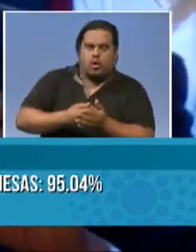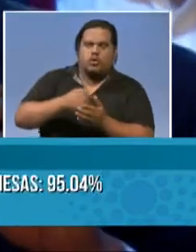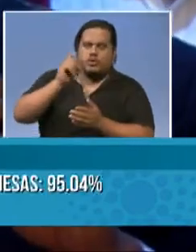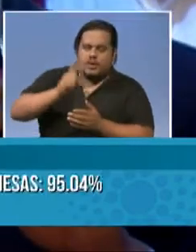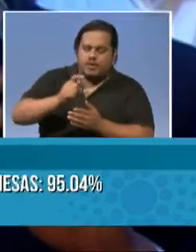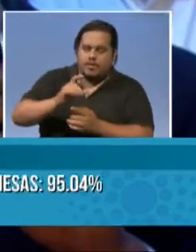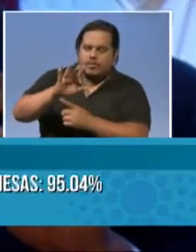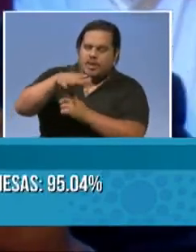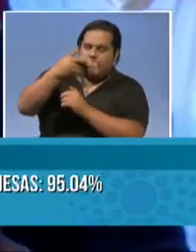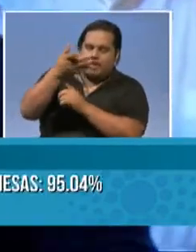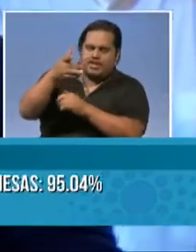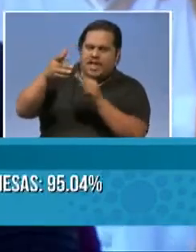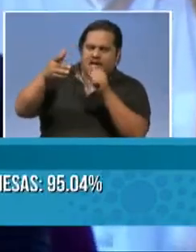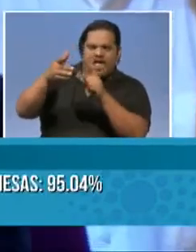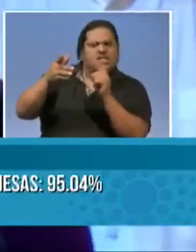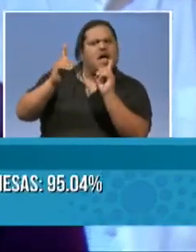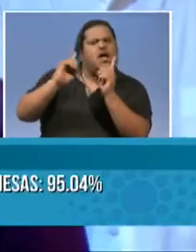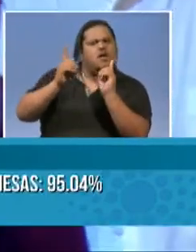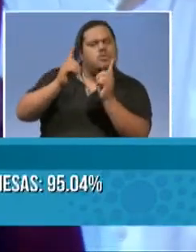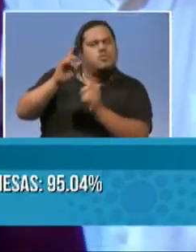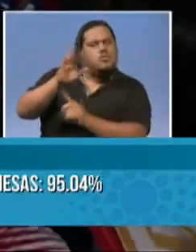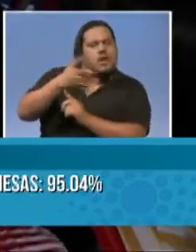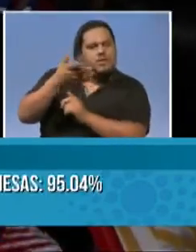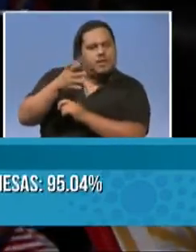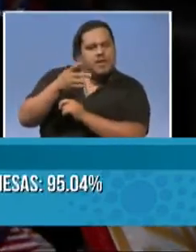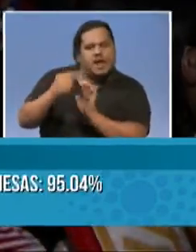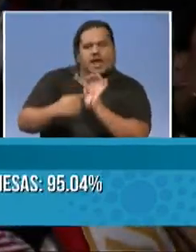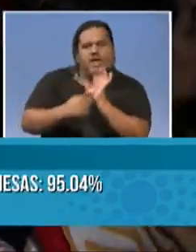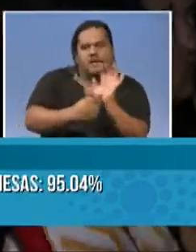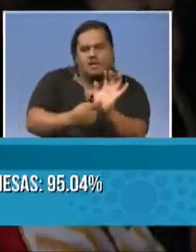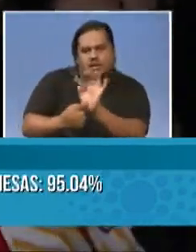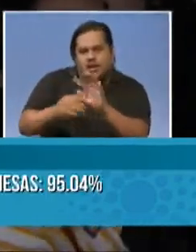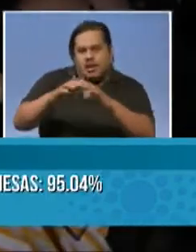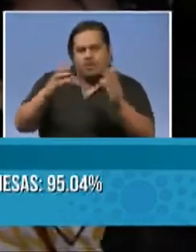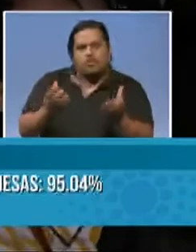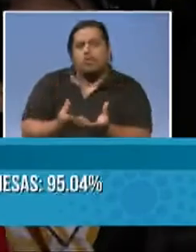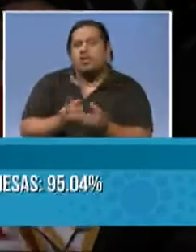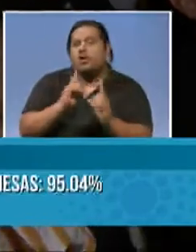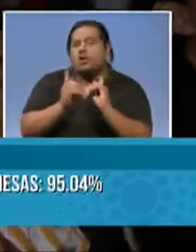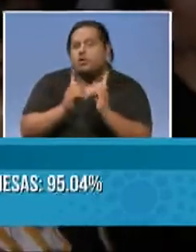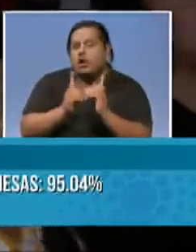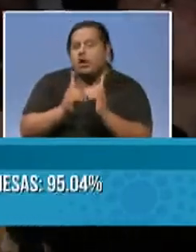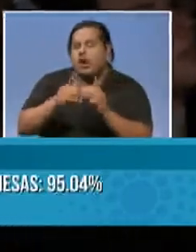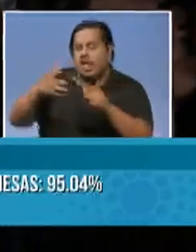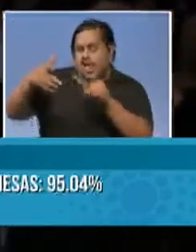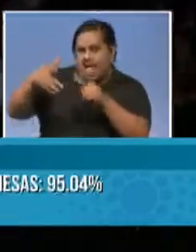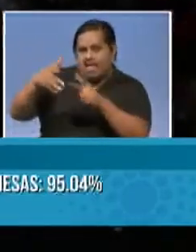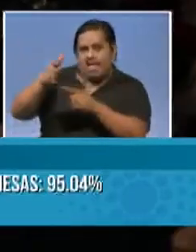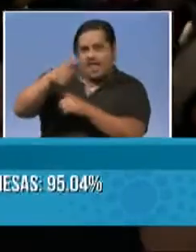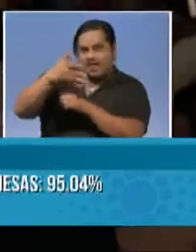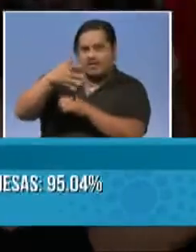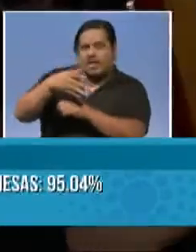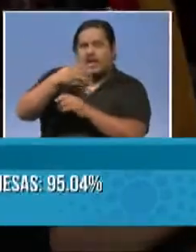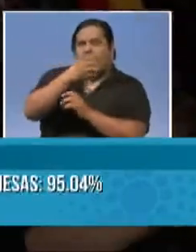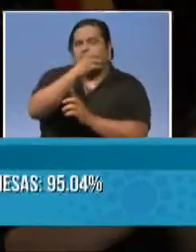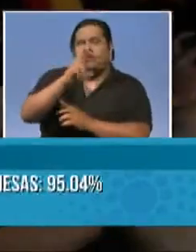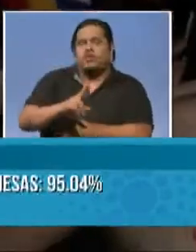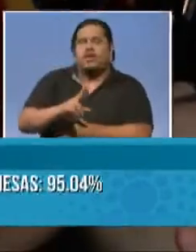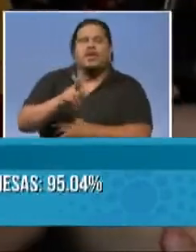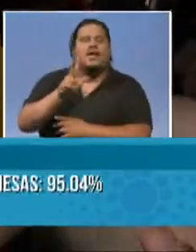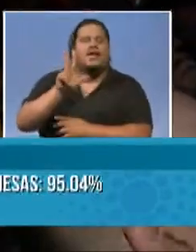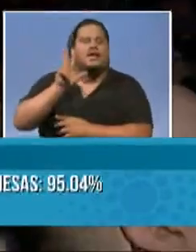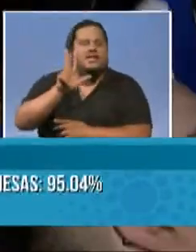un gran orgullo patria y mostrarla al mundo, es la bandera de Costa Rica, la bandera tricolor